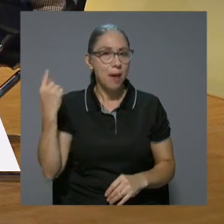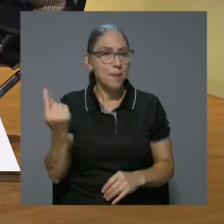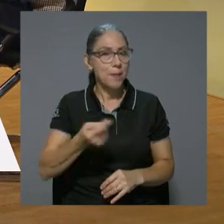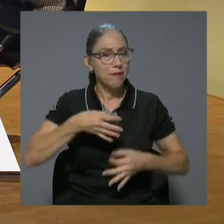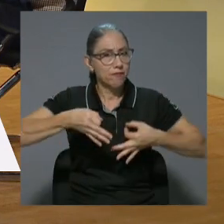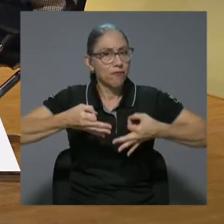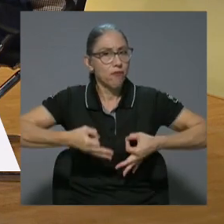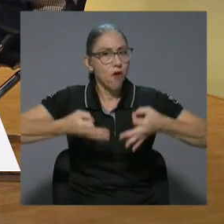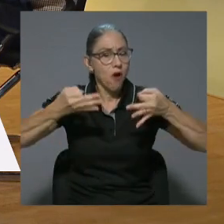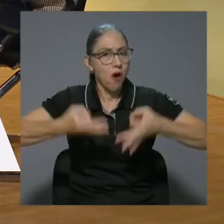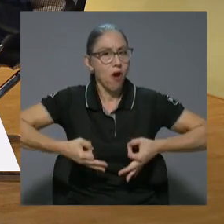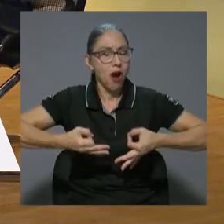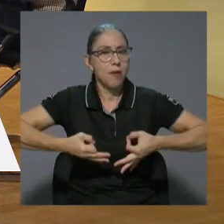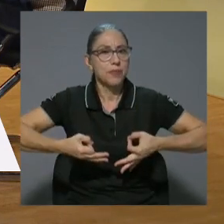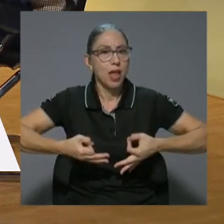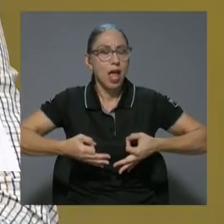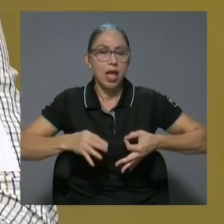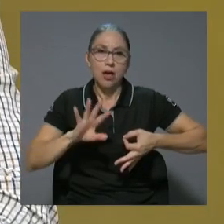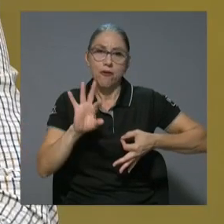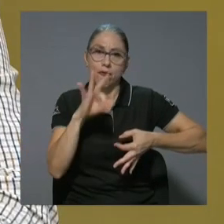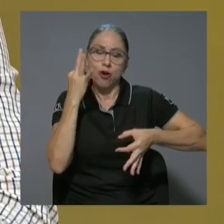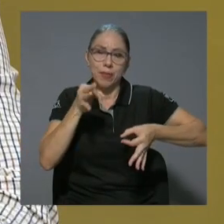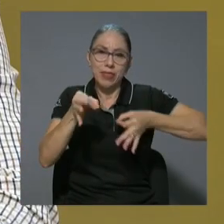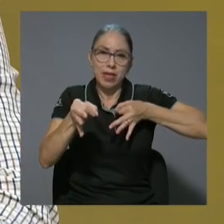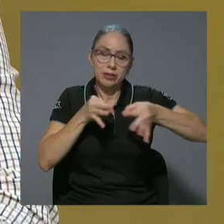formal en sus explicaciones,